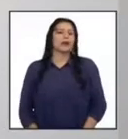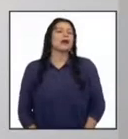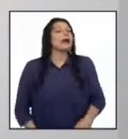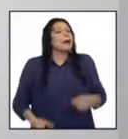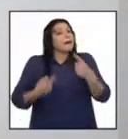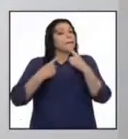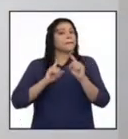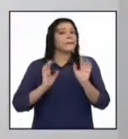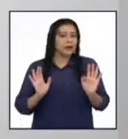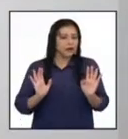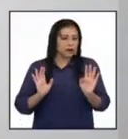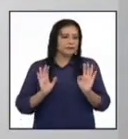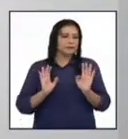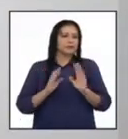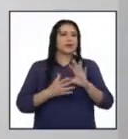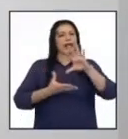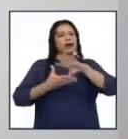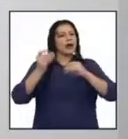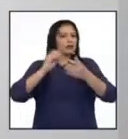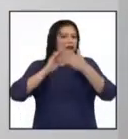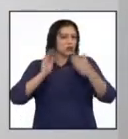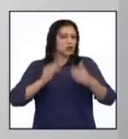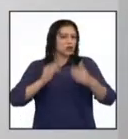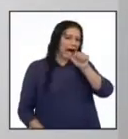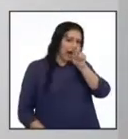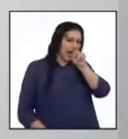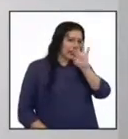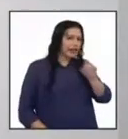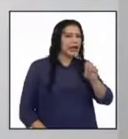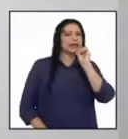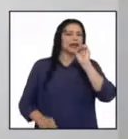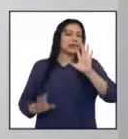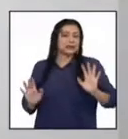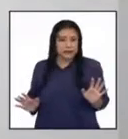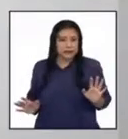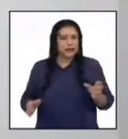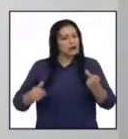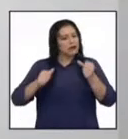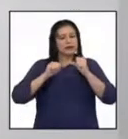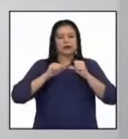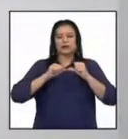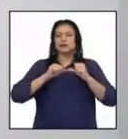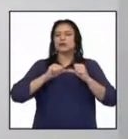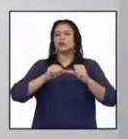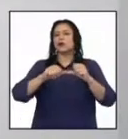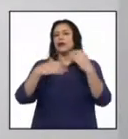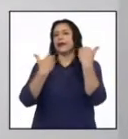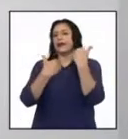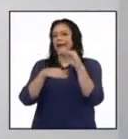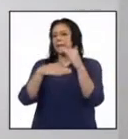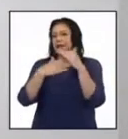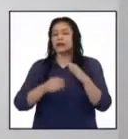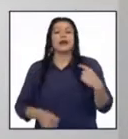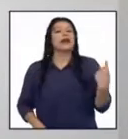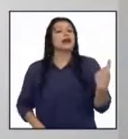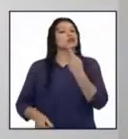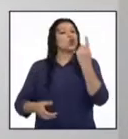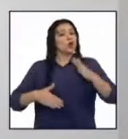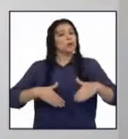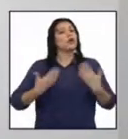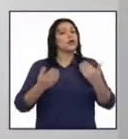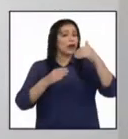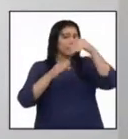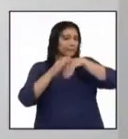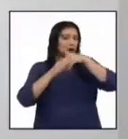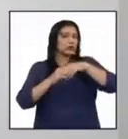Sin embargo, la historiadora Aguilar señala que continuó la restricción de que solo podían